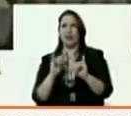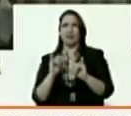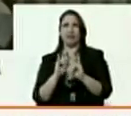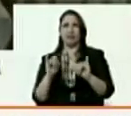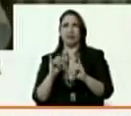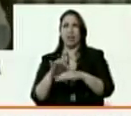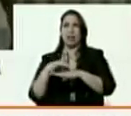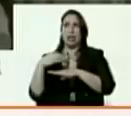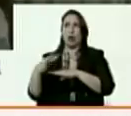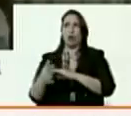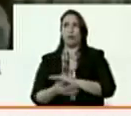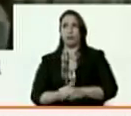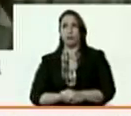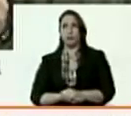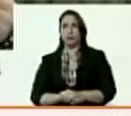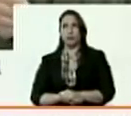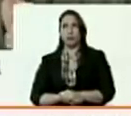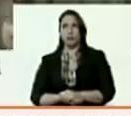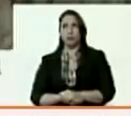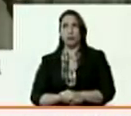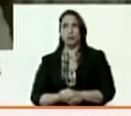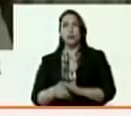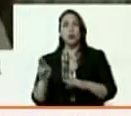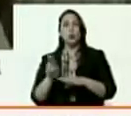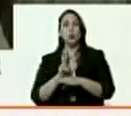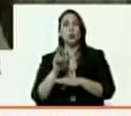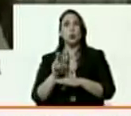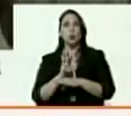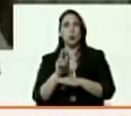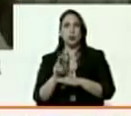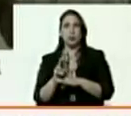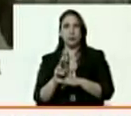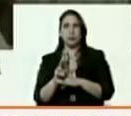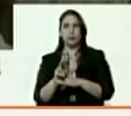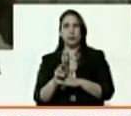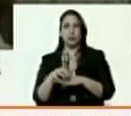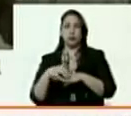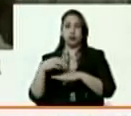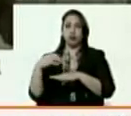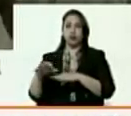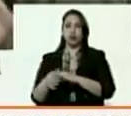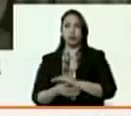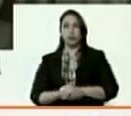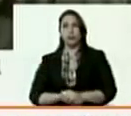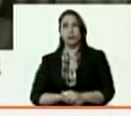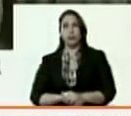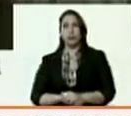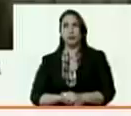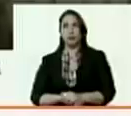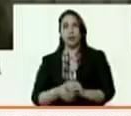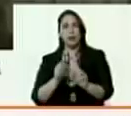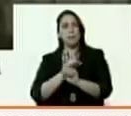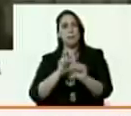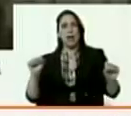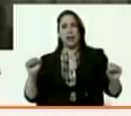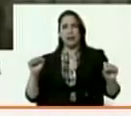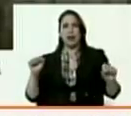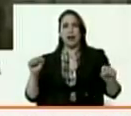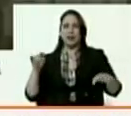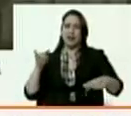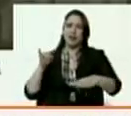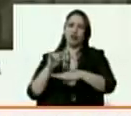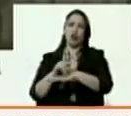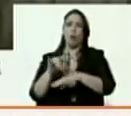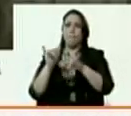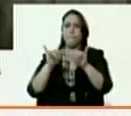dejó de serlo, dejó de ser útil, dejó de ser útil. Basta con la traición de los